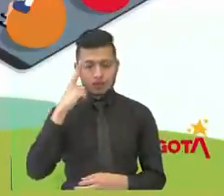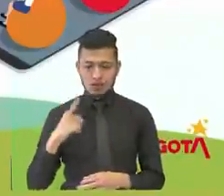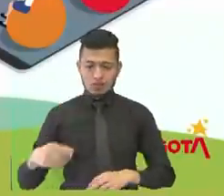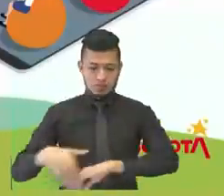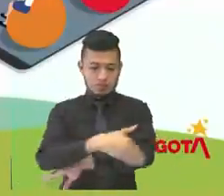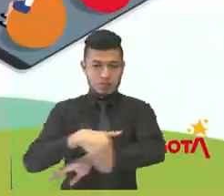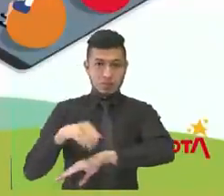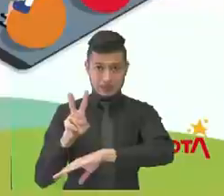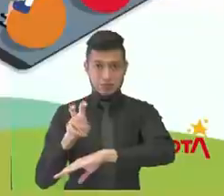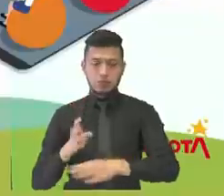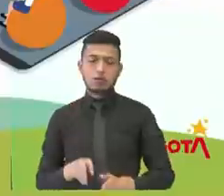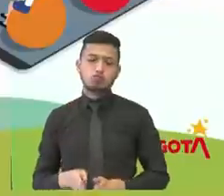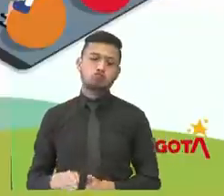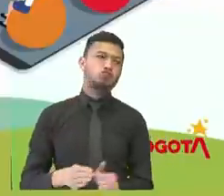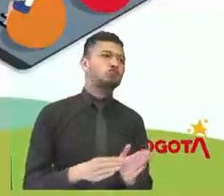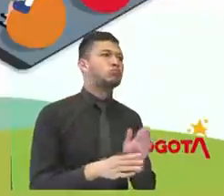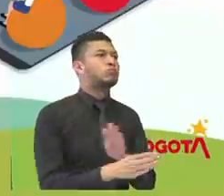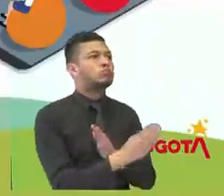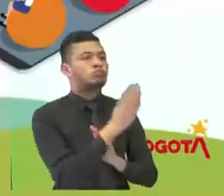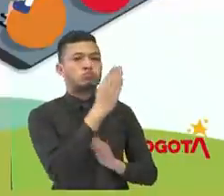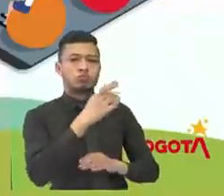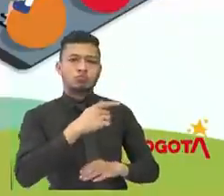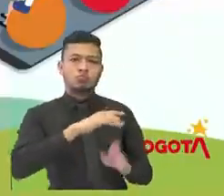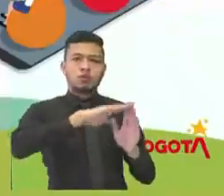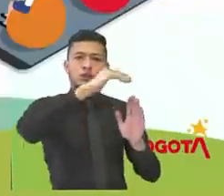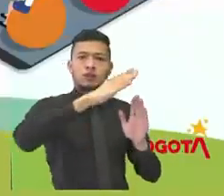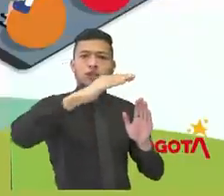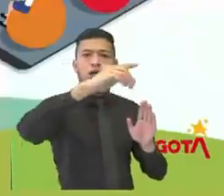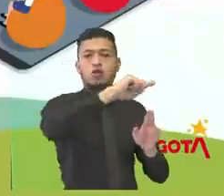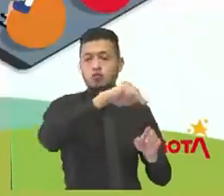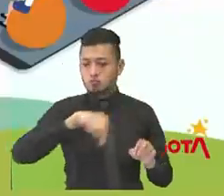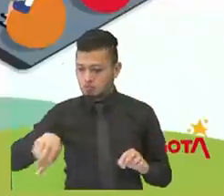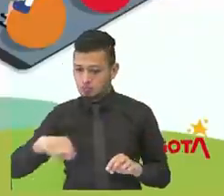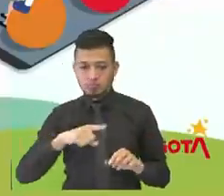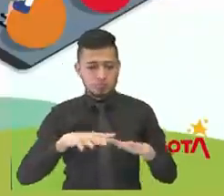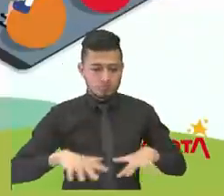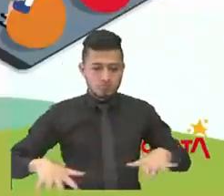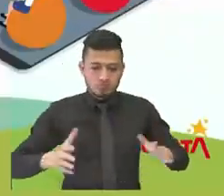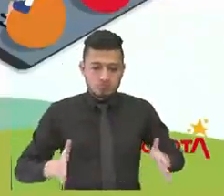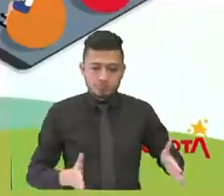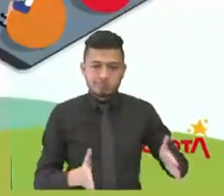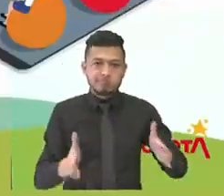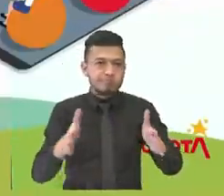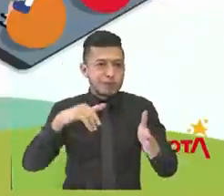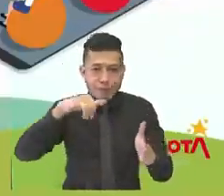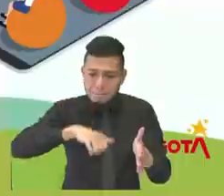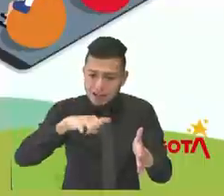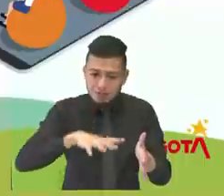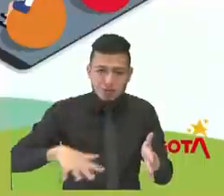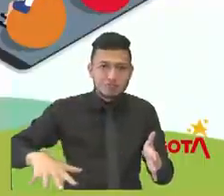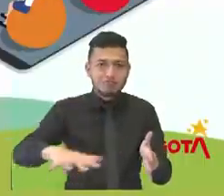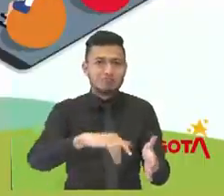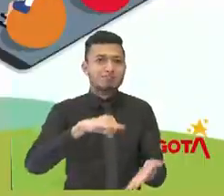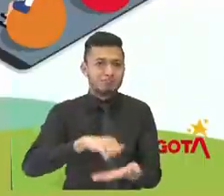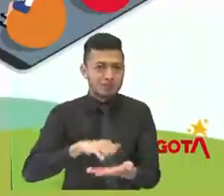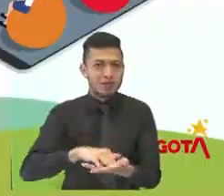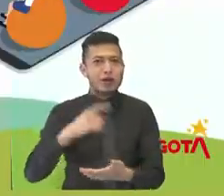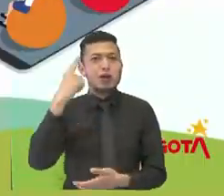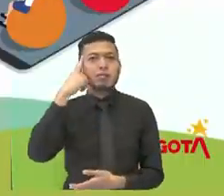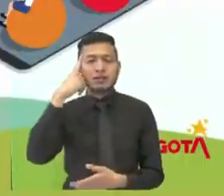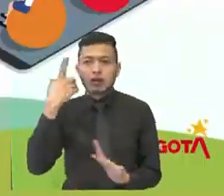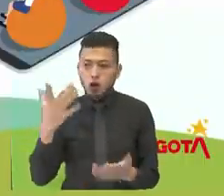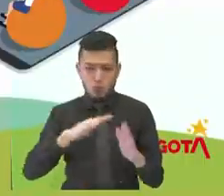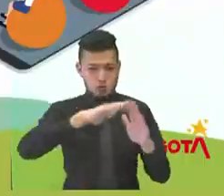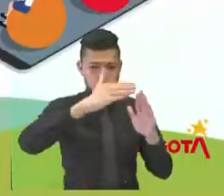séptima e irme hacia los cerros y poder volver y entender que eso es parte de un mismo corredor. piense bien cómo conecta los